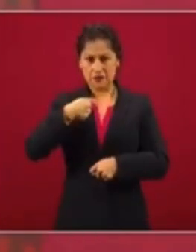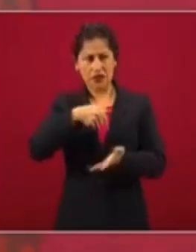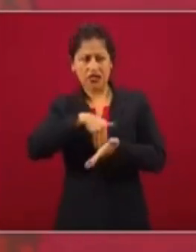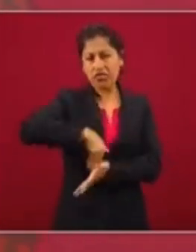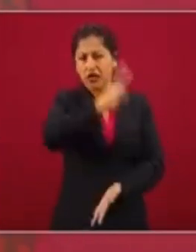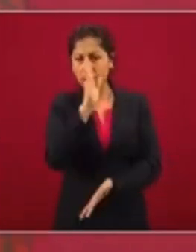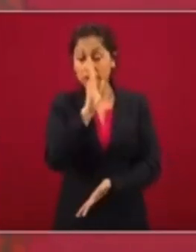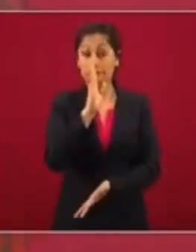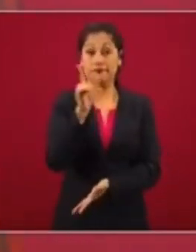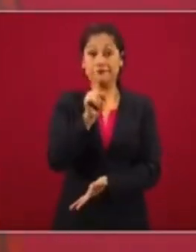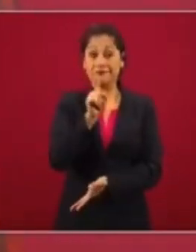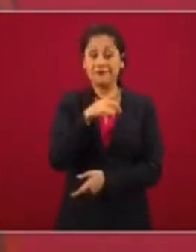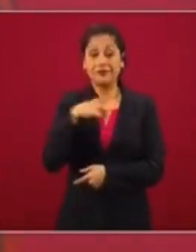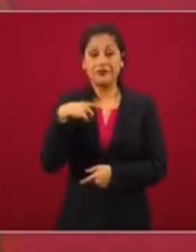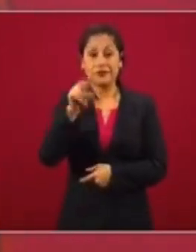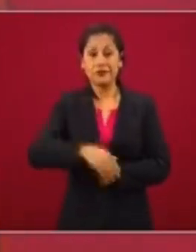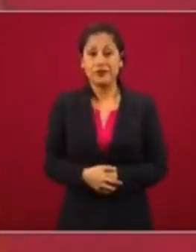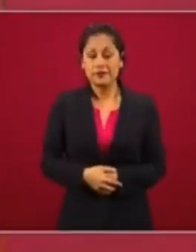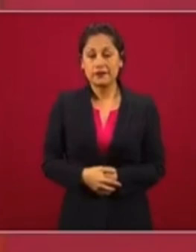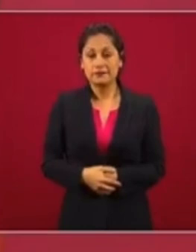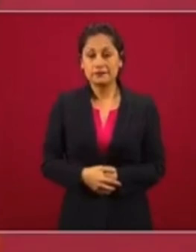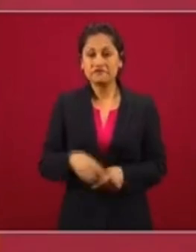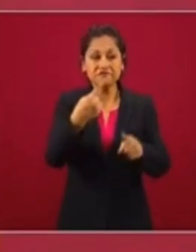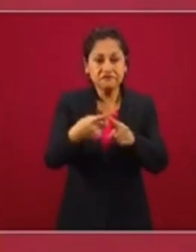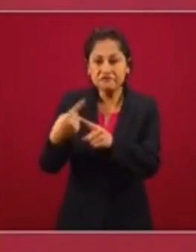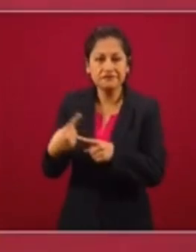destierro a alguien?